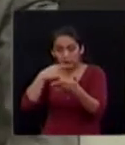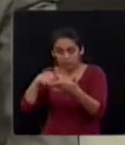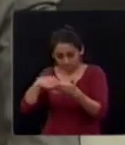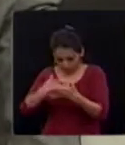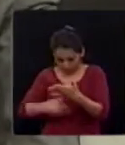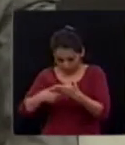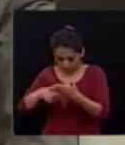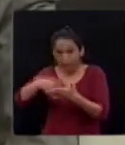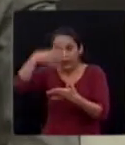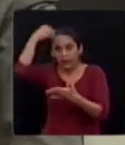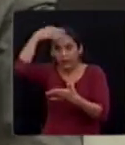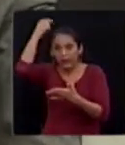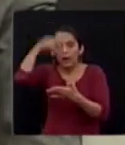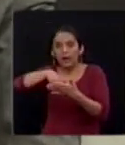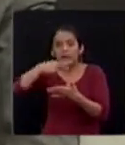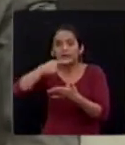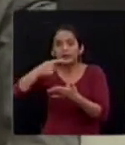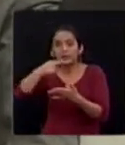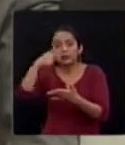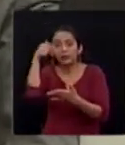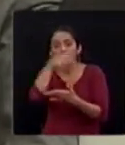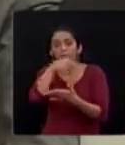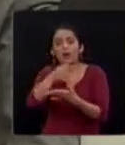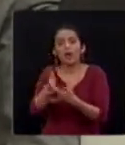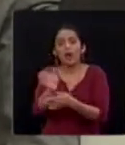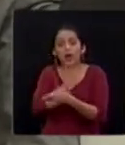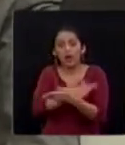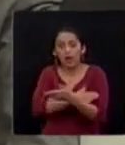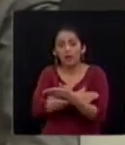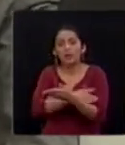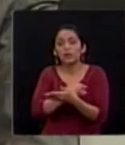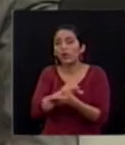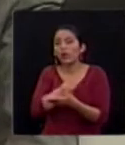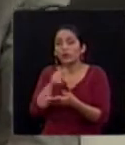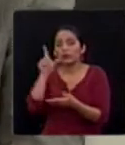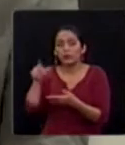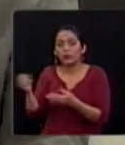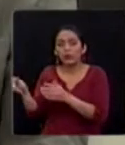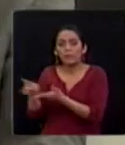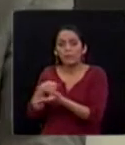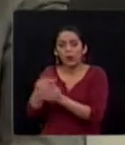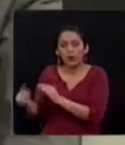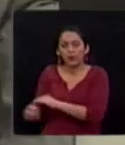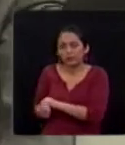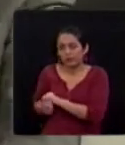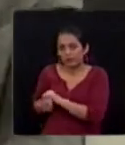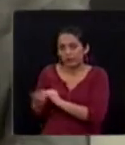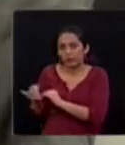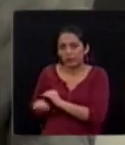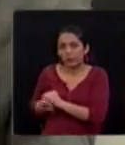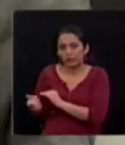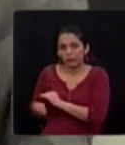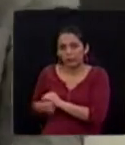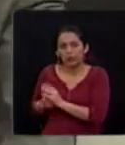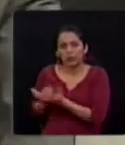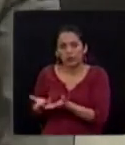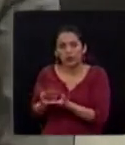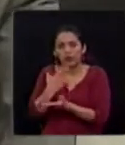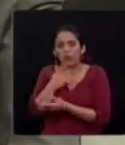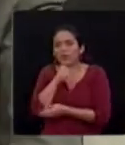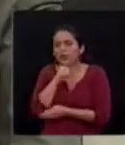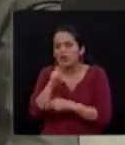habría recibido pagos ilegales en un contrato Toachi Pilatón con la empresa Kaminska, que fue construcción de